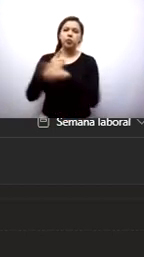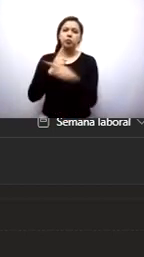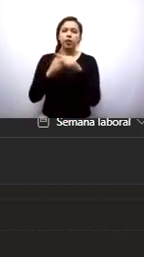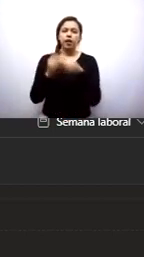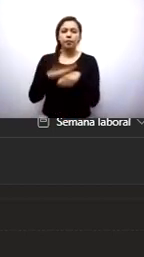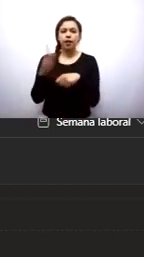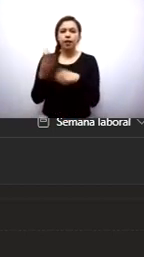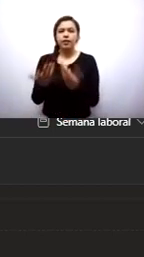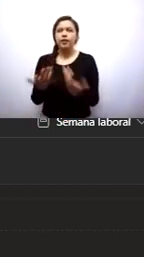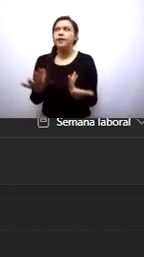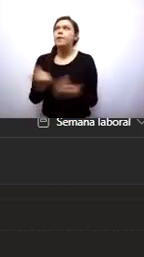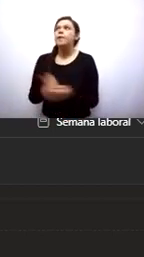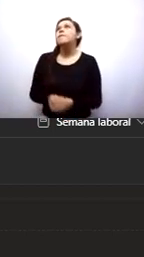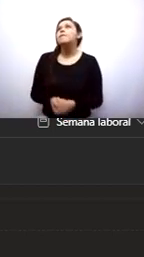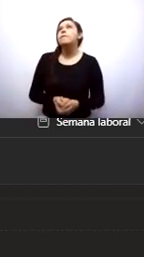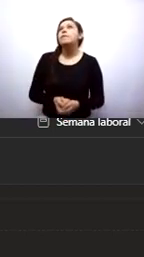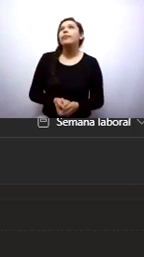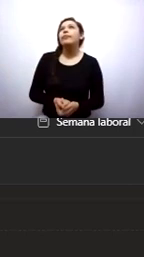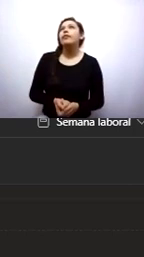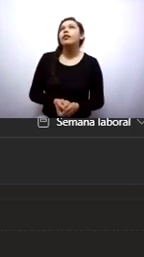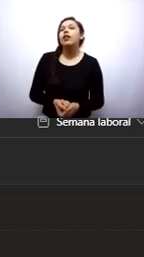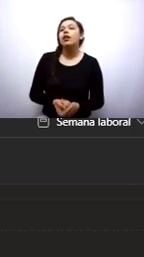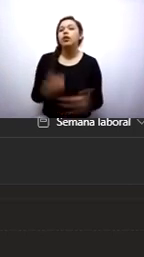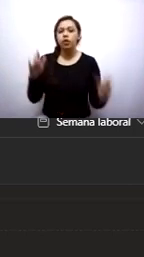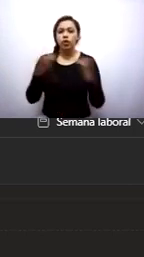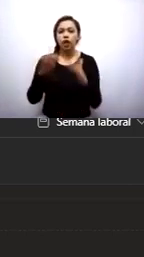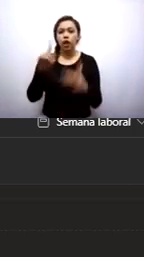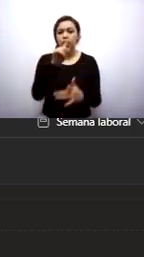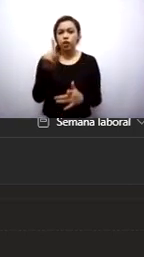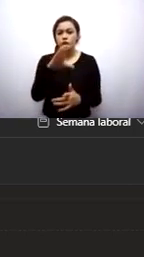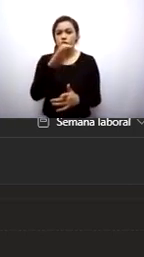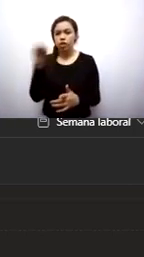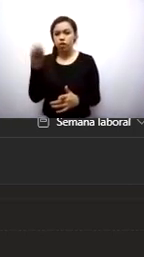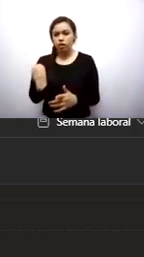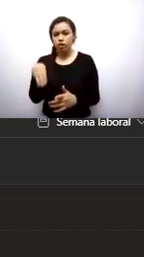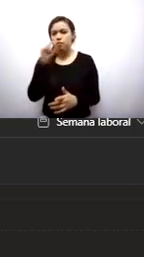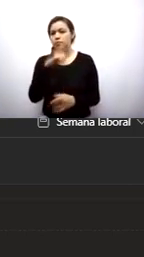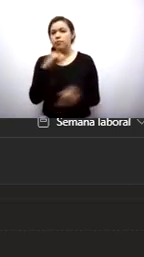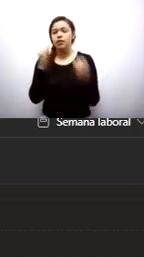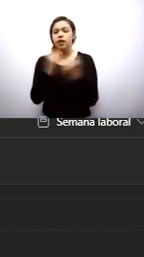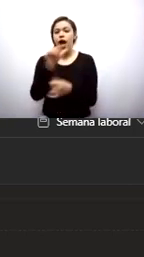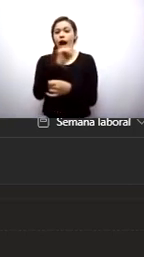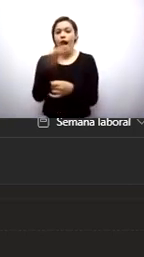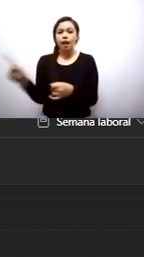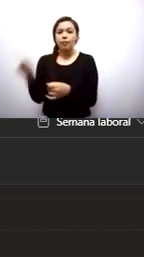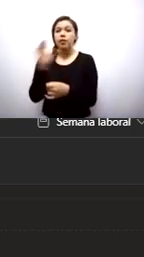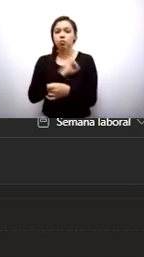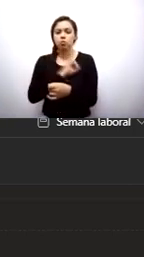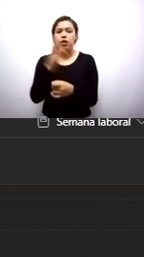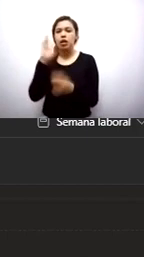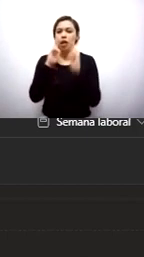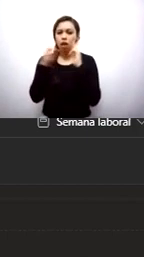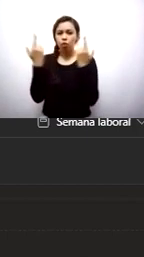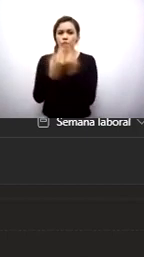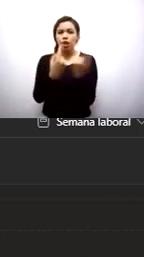manera los vínculos de Zoom para que a través de la misma aplicación podamos tener las reuniones de las